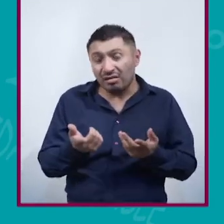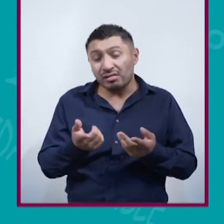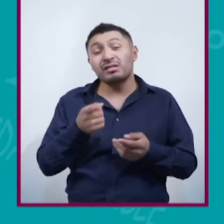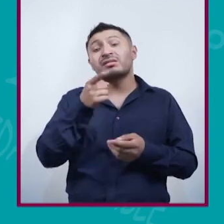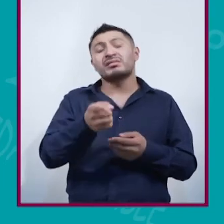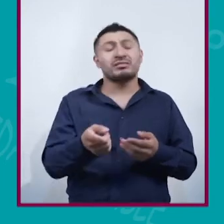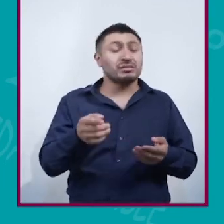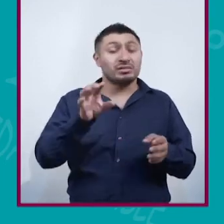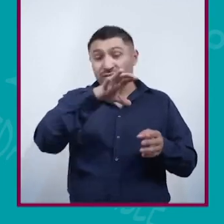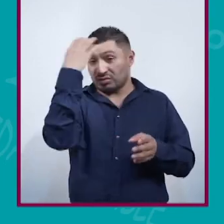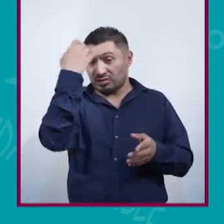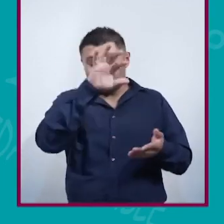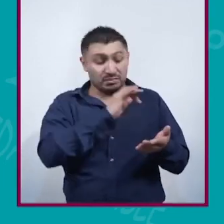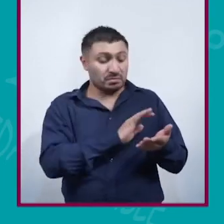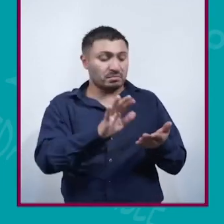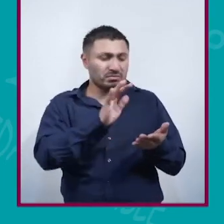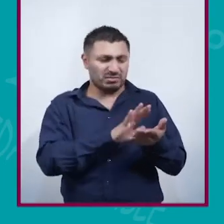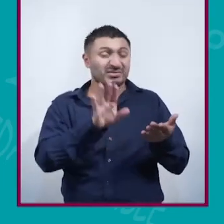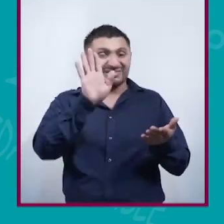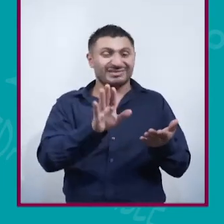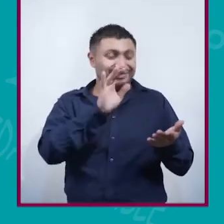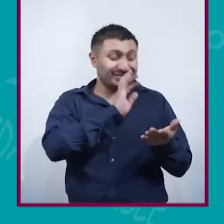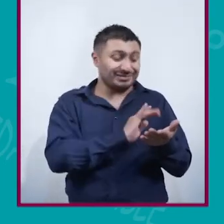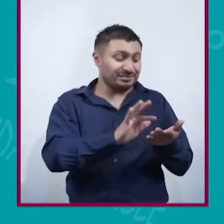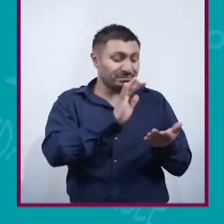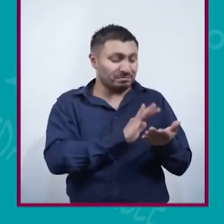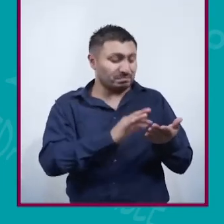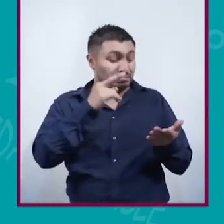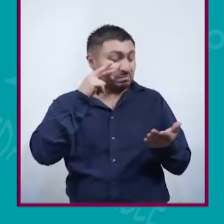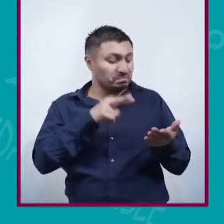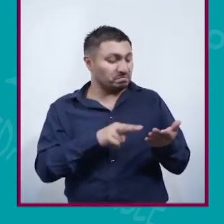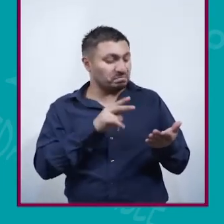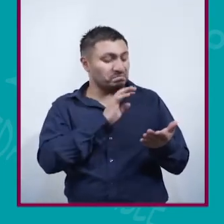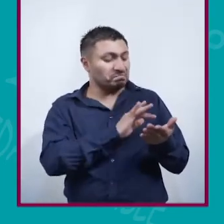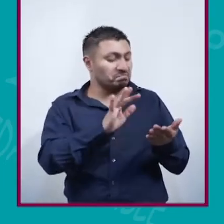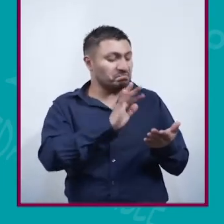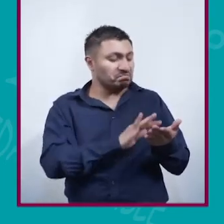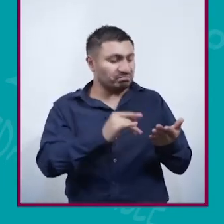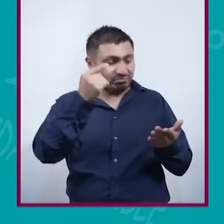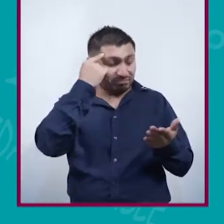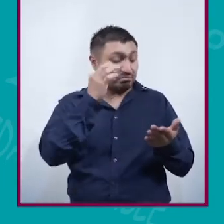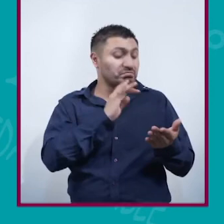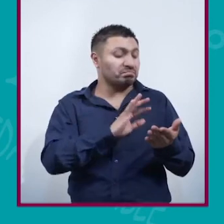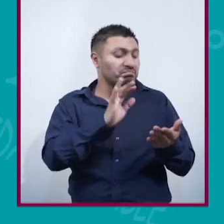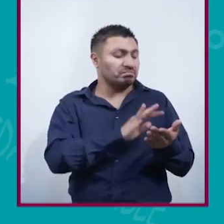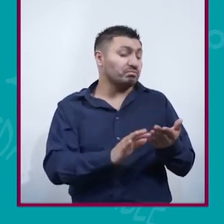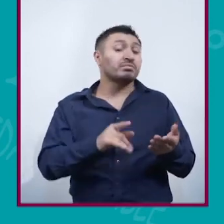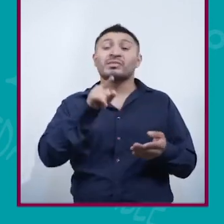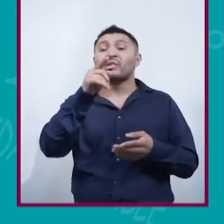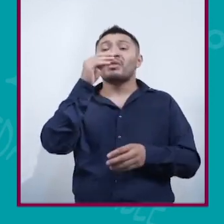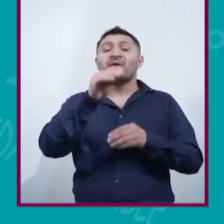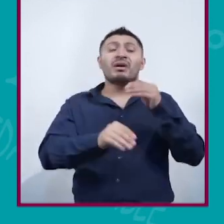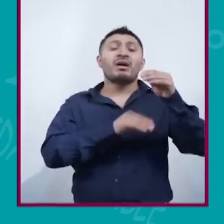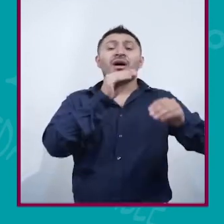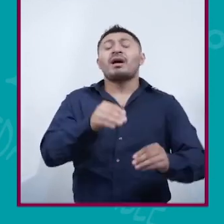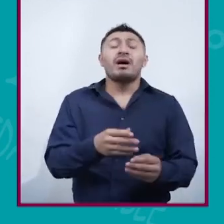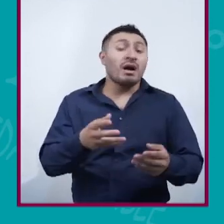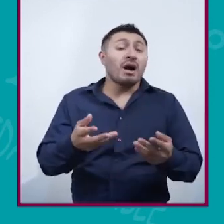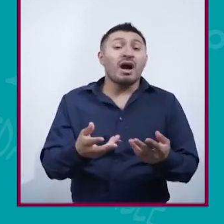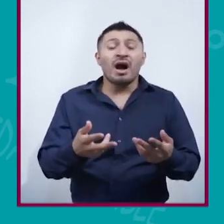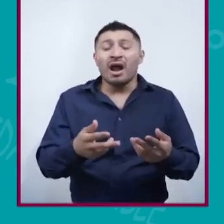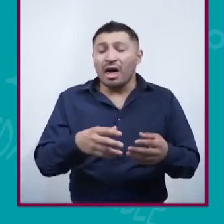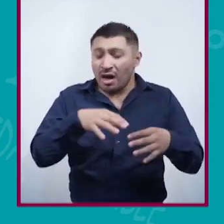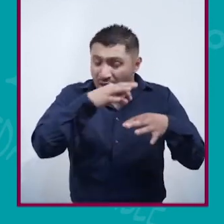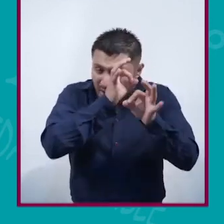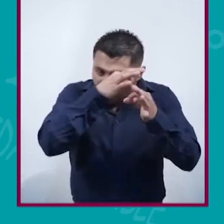haces una lectura de lo que está sucediendo. Preparas tu equipo y tu diafragma,